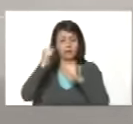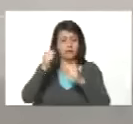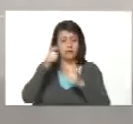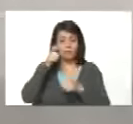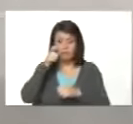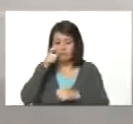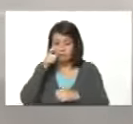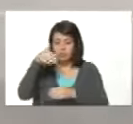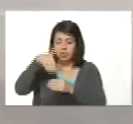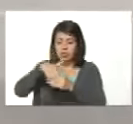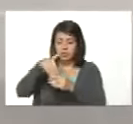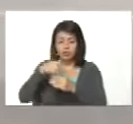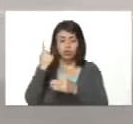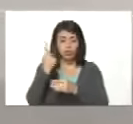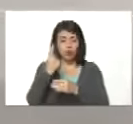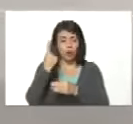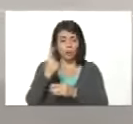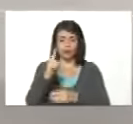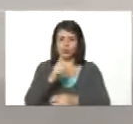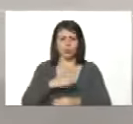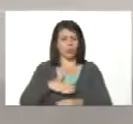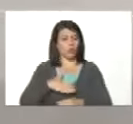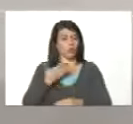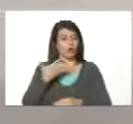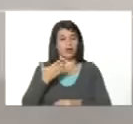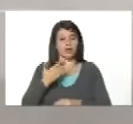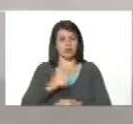electoral. ¿En qué cabeza cabe eso?